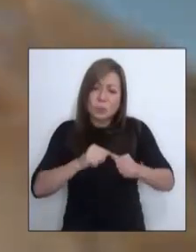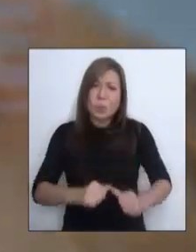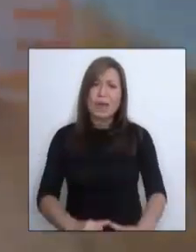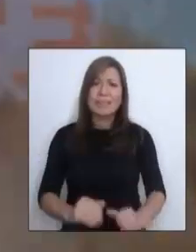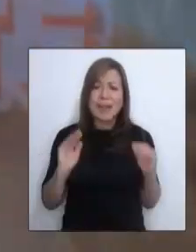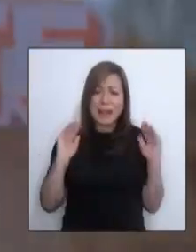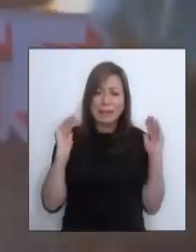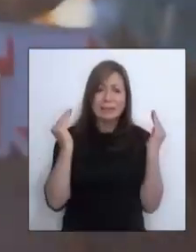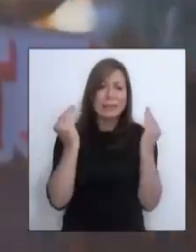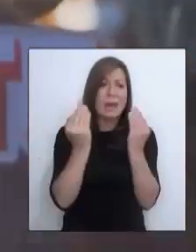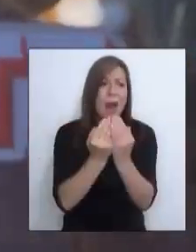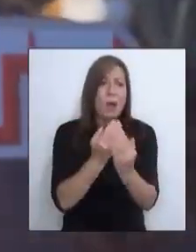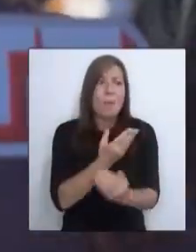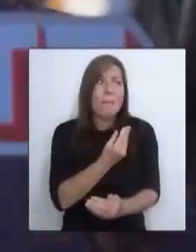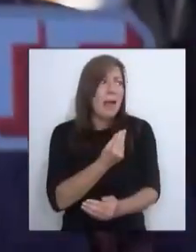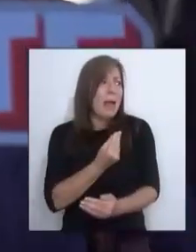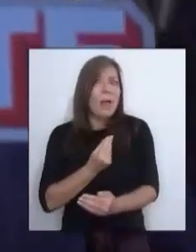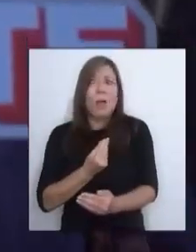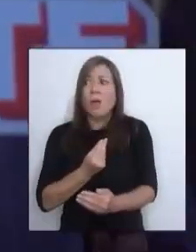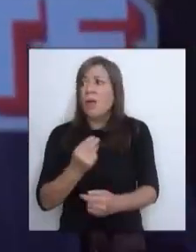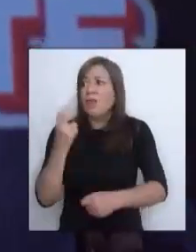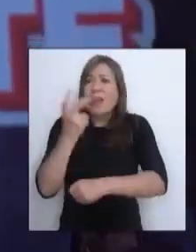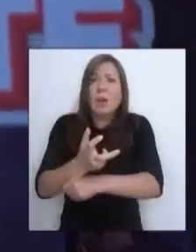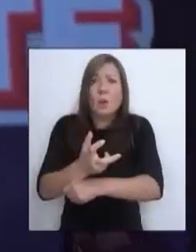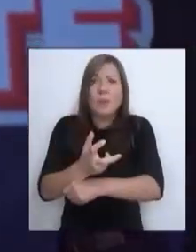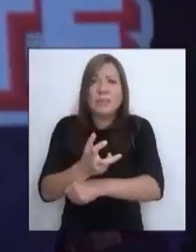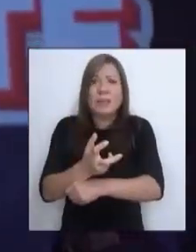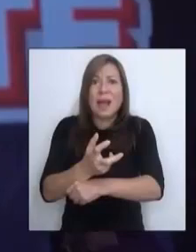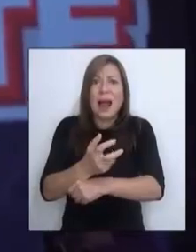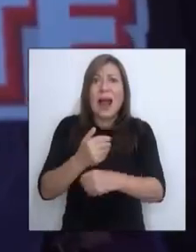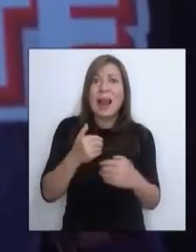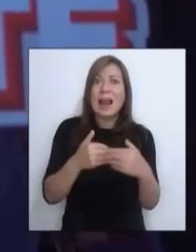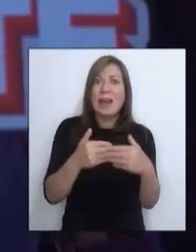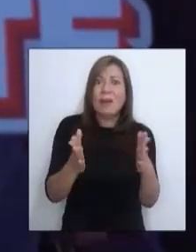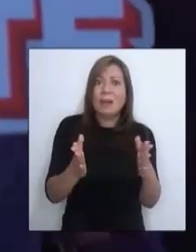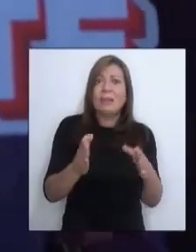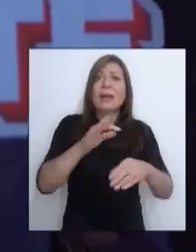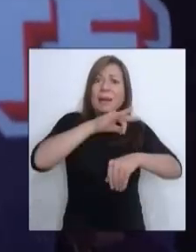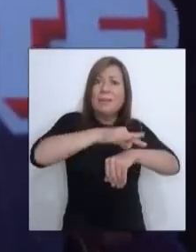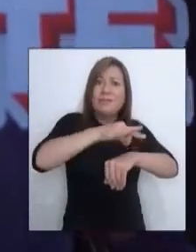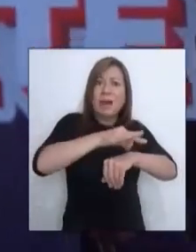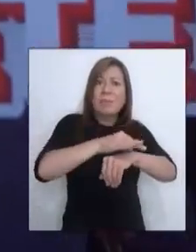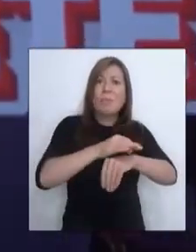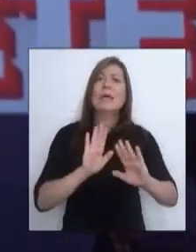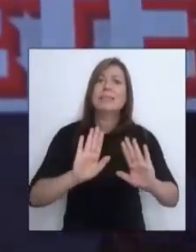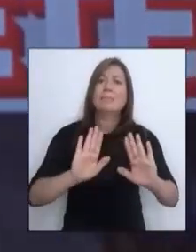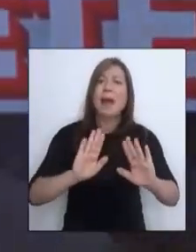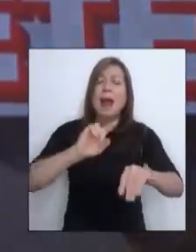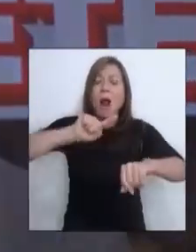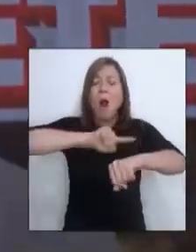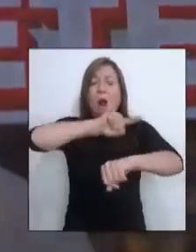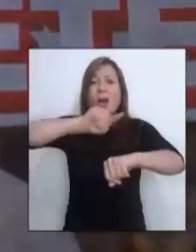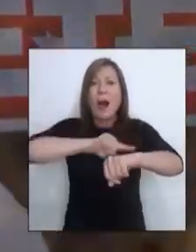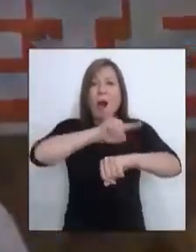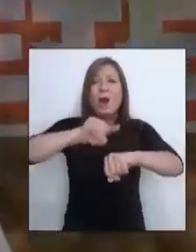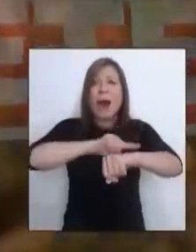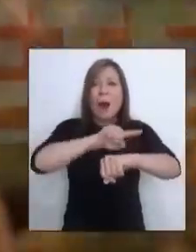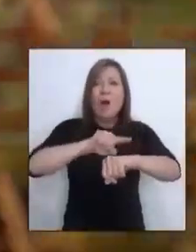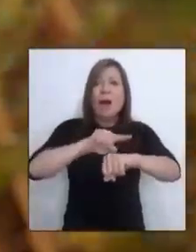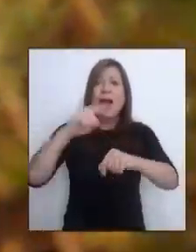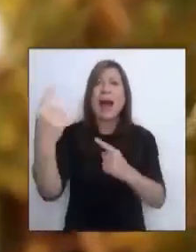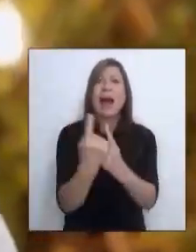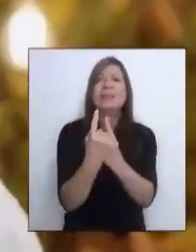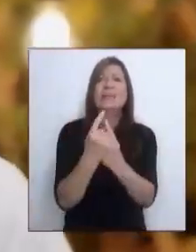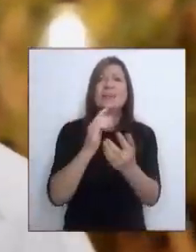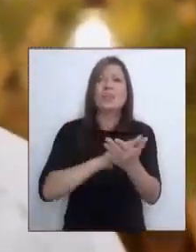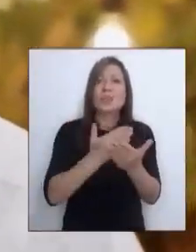vidas encerrados por temor a la delincuencia. La libertad de los enfermos que esperan horas por la